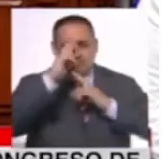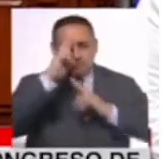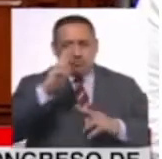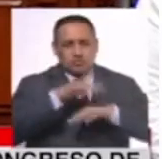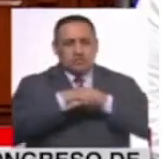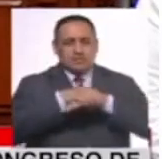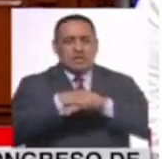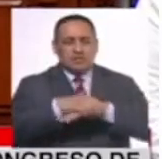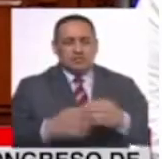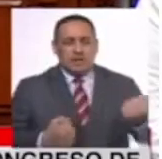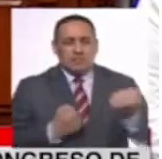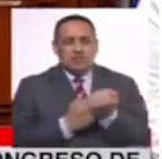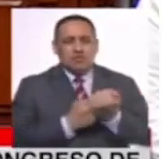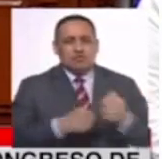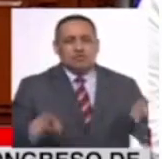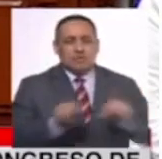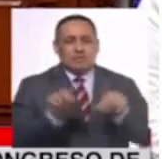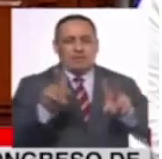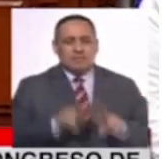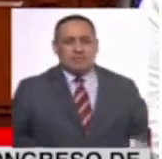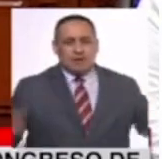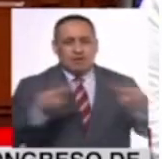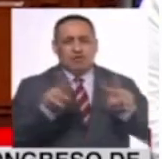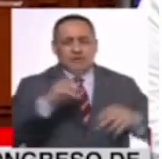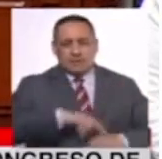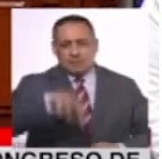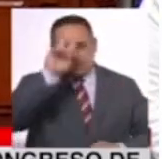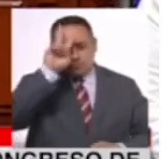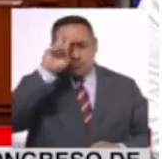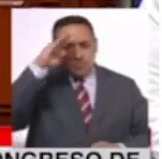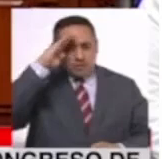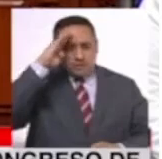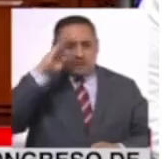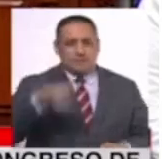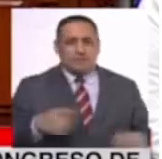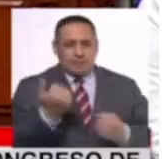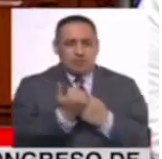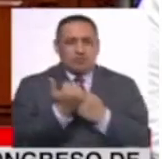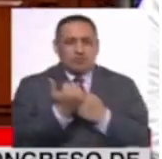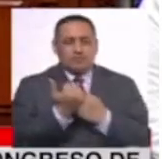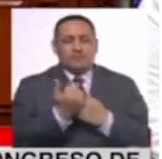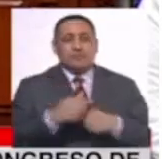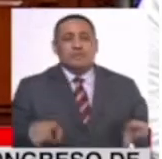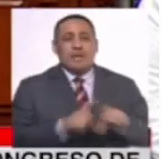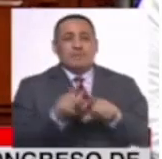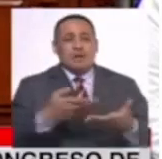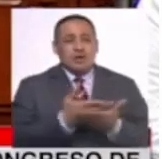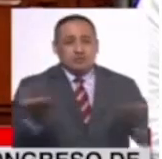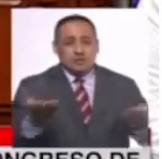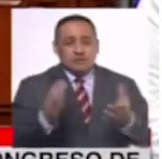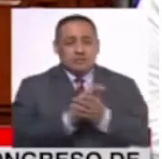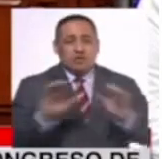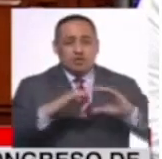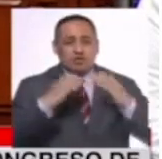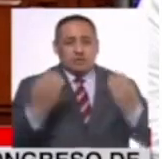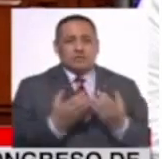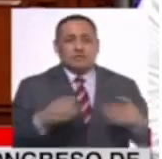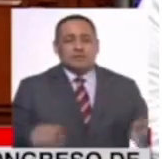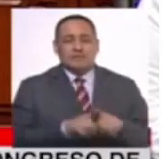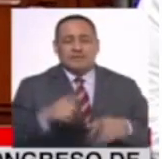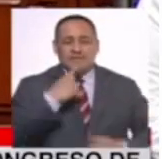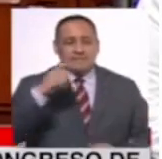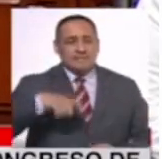respetuoso saludo y respaldo a la valerosa Policía Nacional del Perú. Finalmente, colegas congresistas,